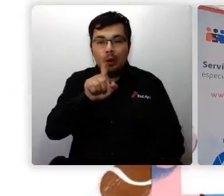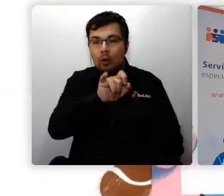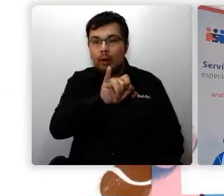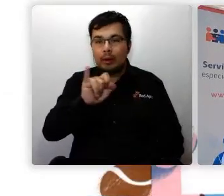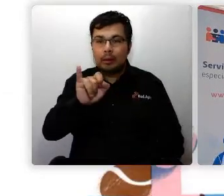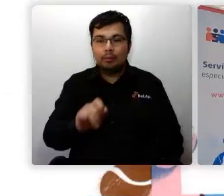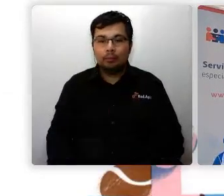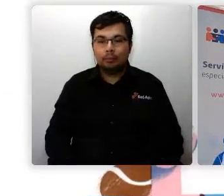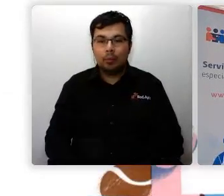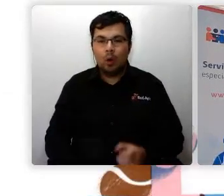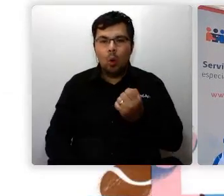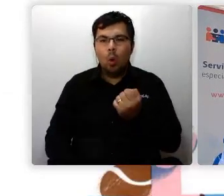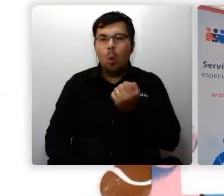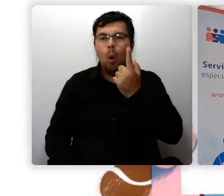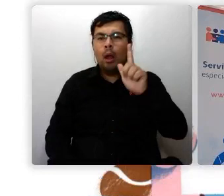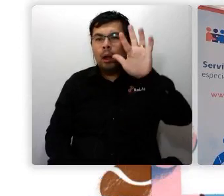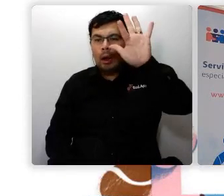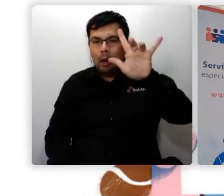¿Cuáles son